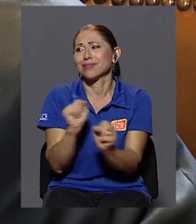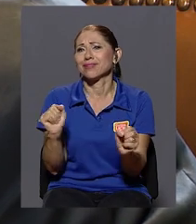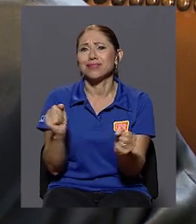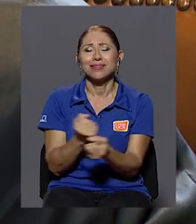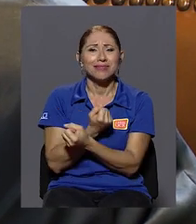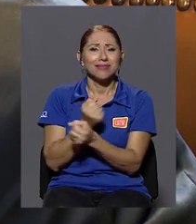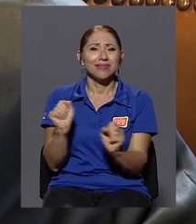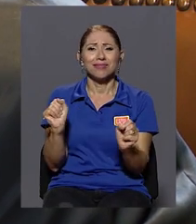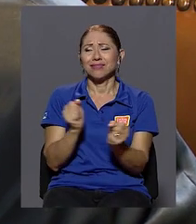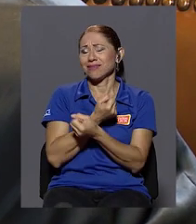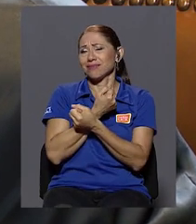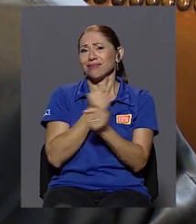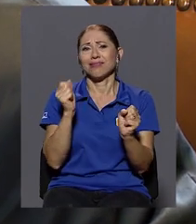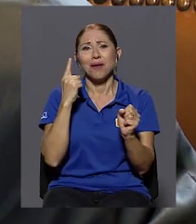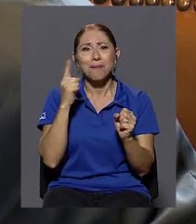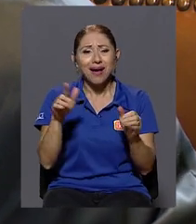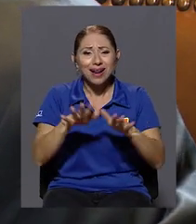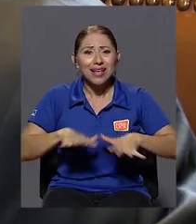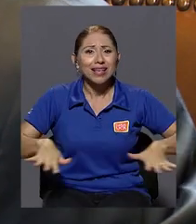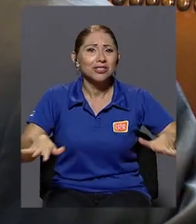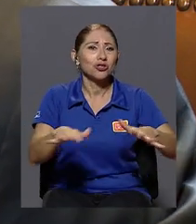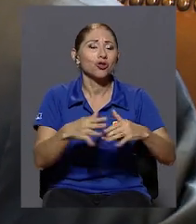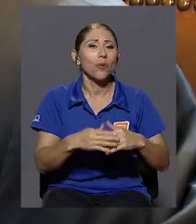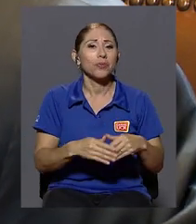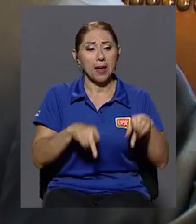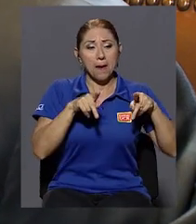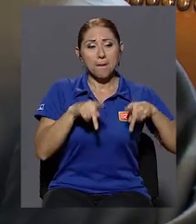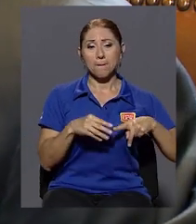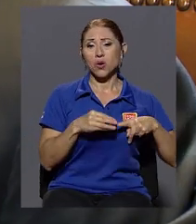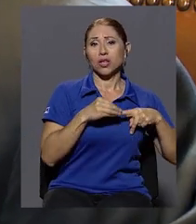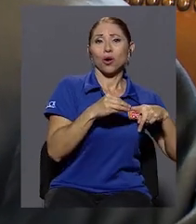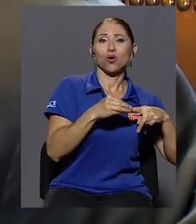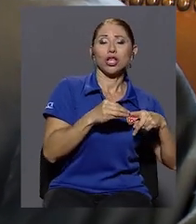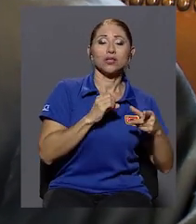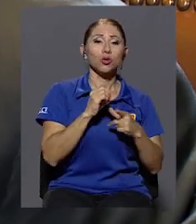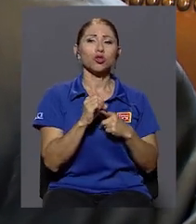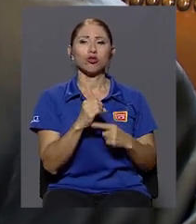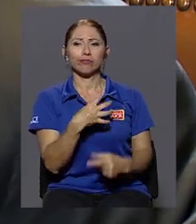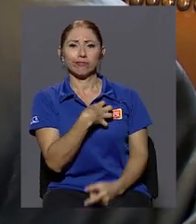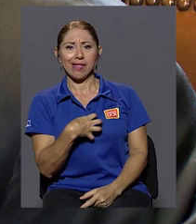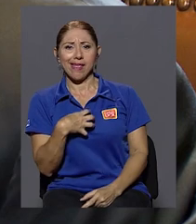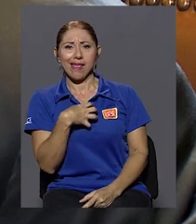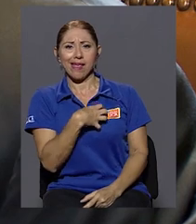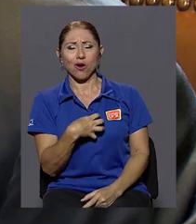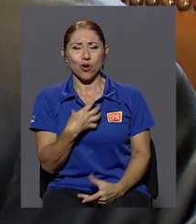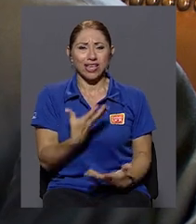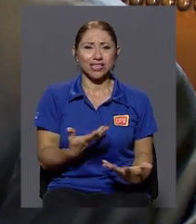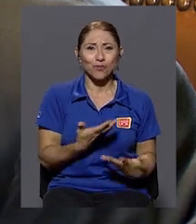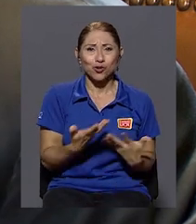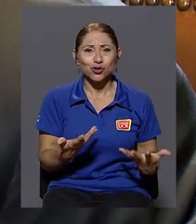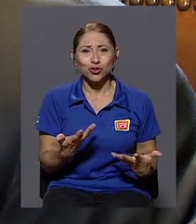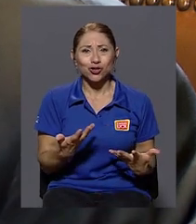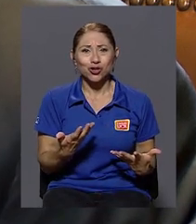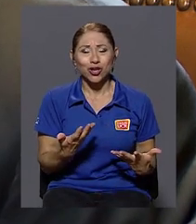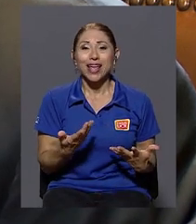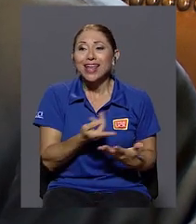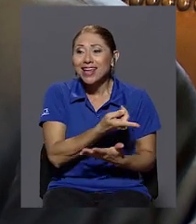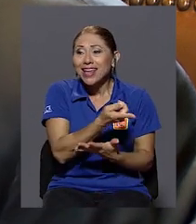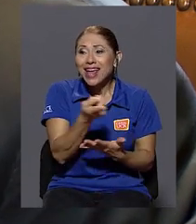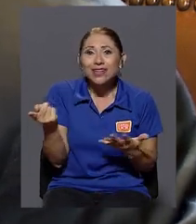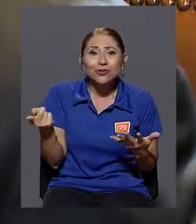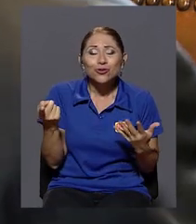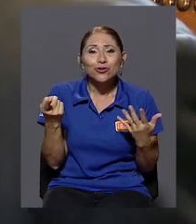construir este espacio. Protagonismos, egoísmos que abonaron